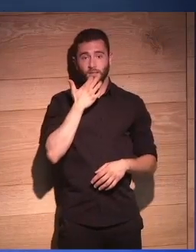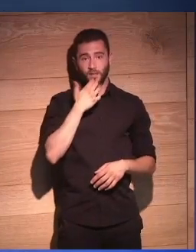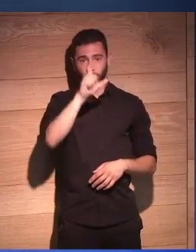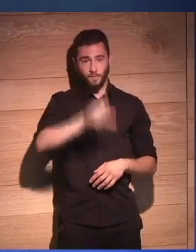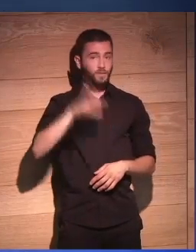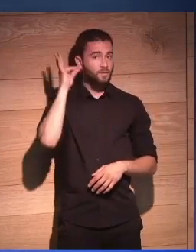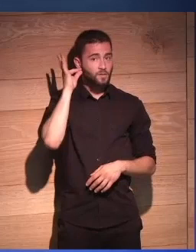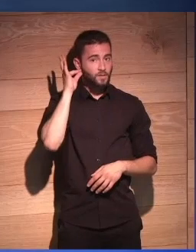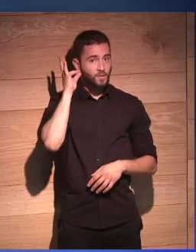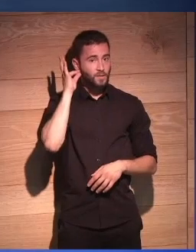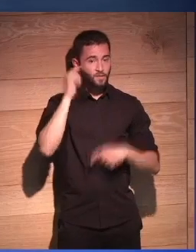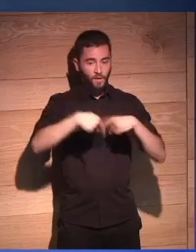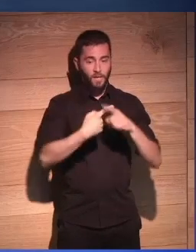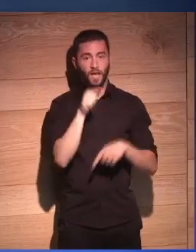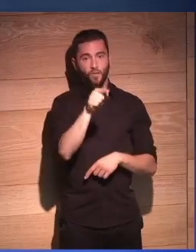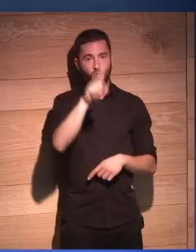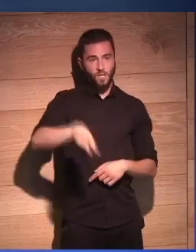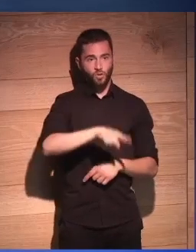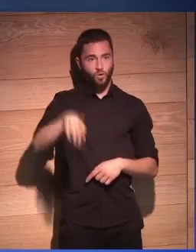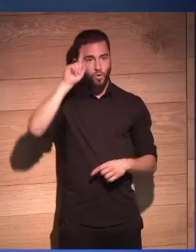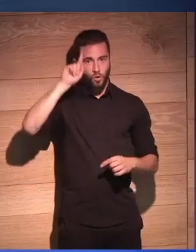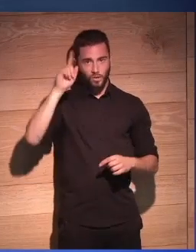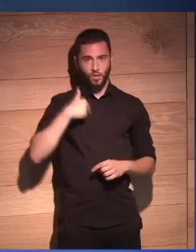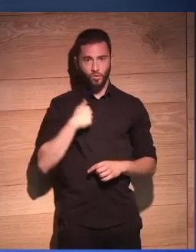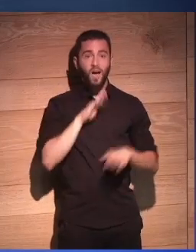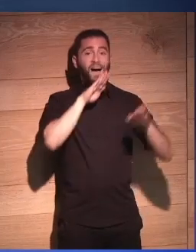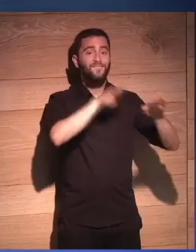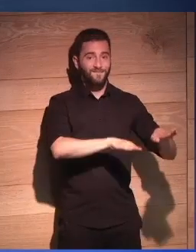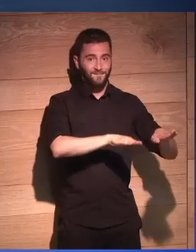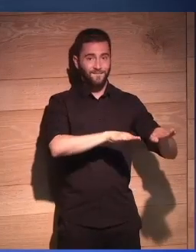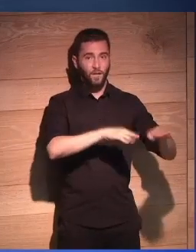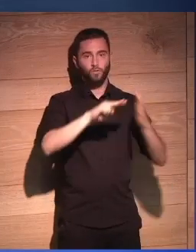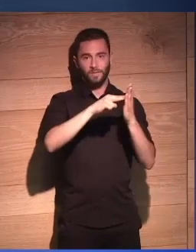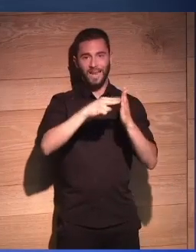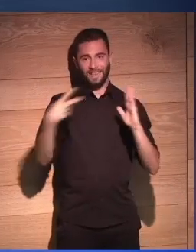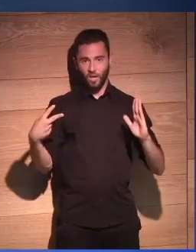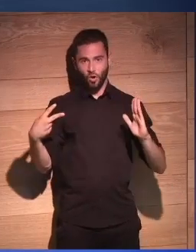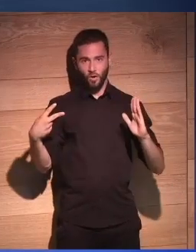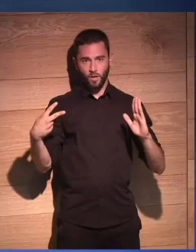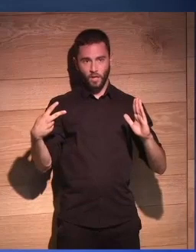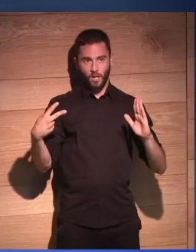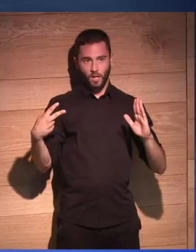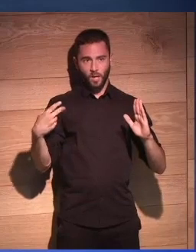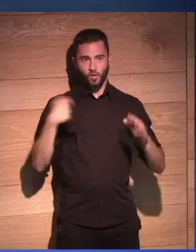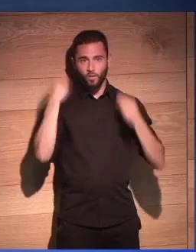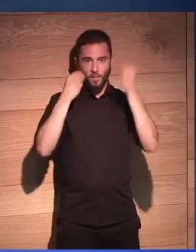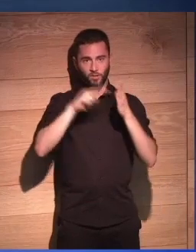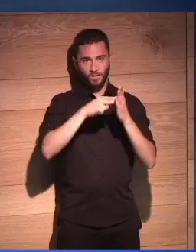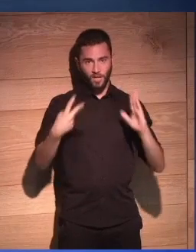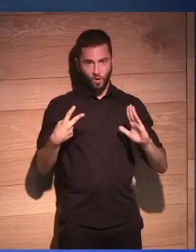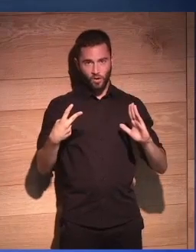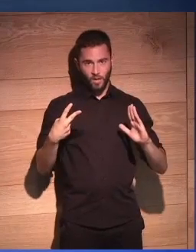familia o lo que sea, pero también yo soy muy a favor de la tecnología. Creo que la tecnología también aporta